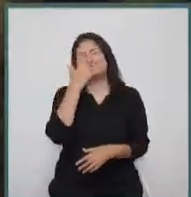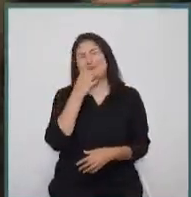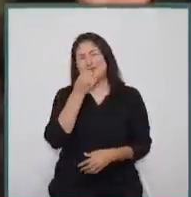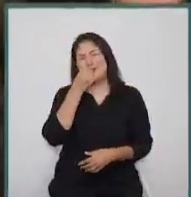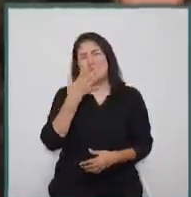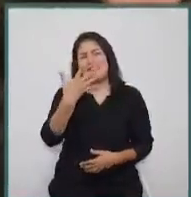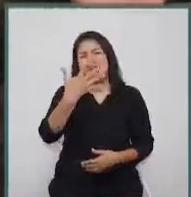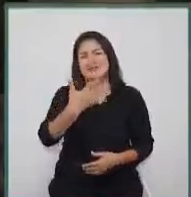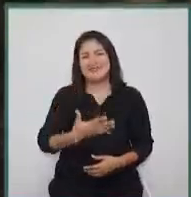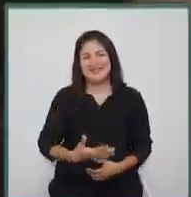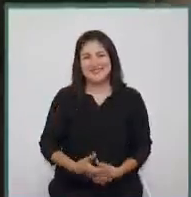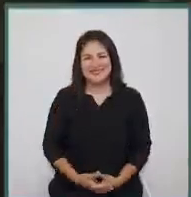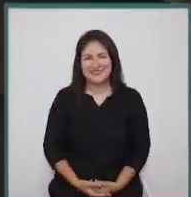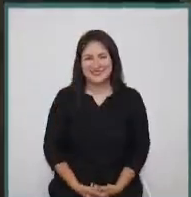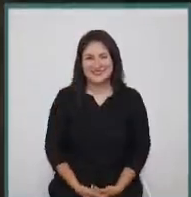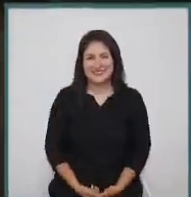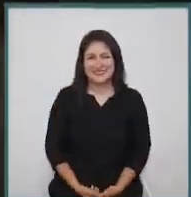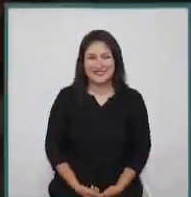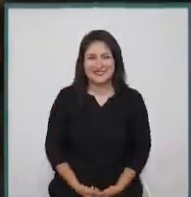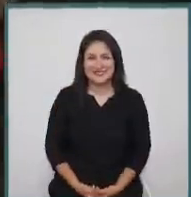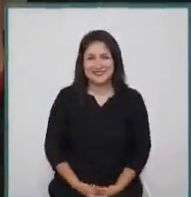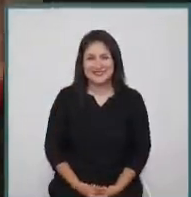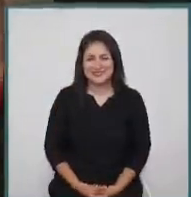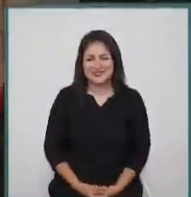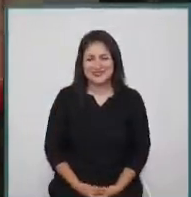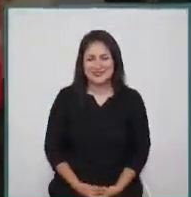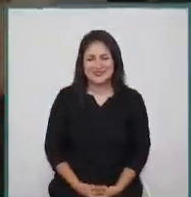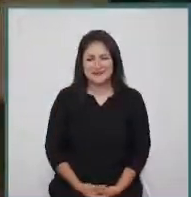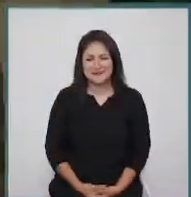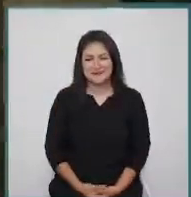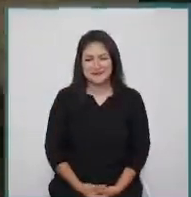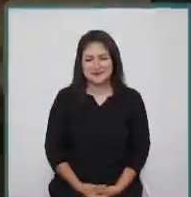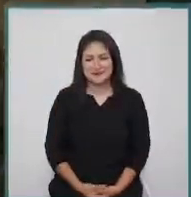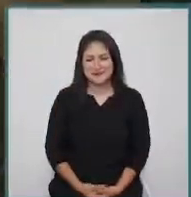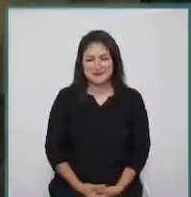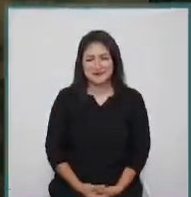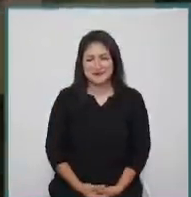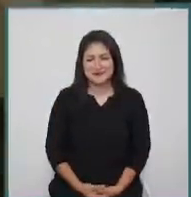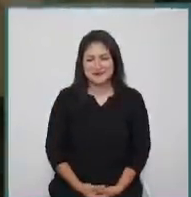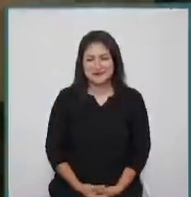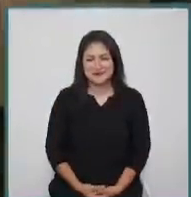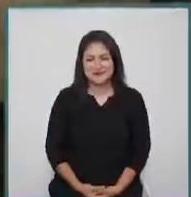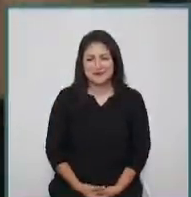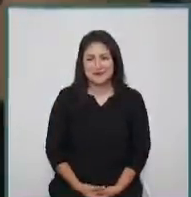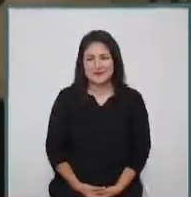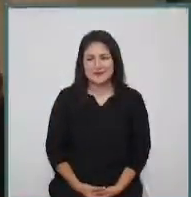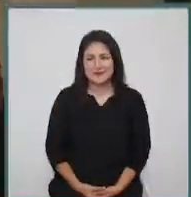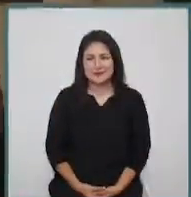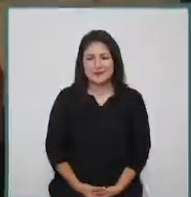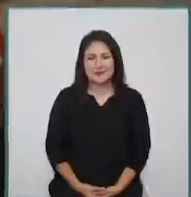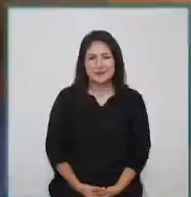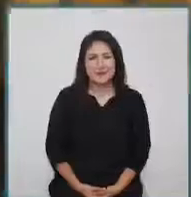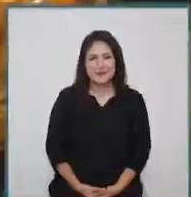muy bonito, genial.